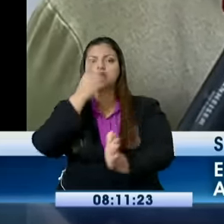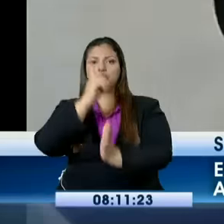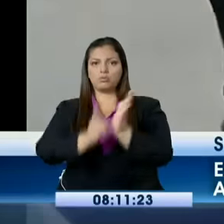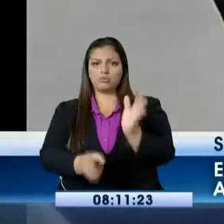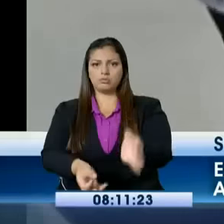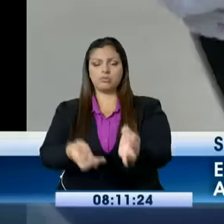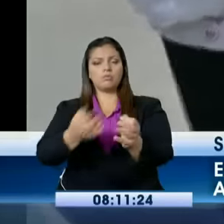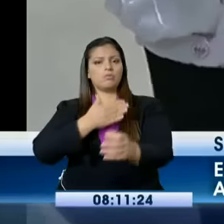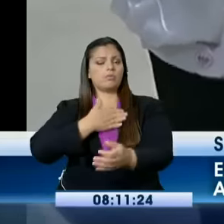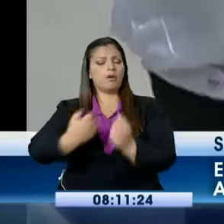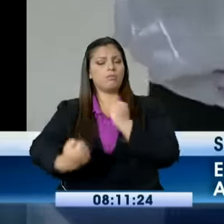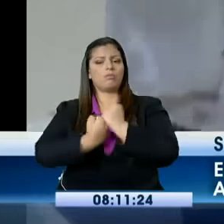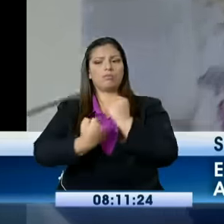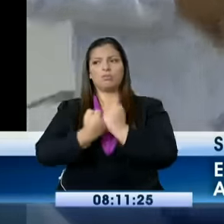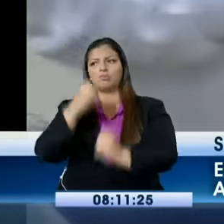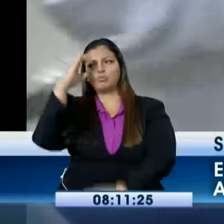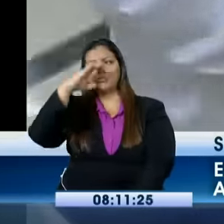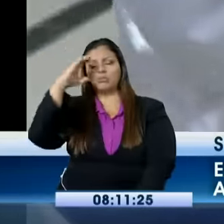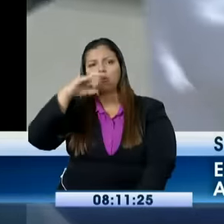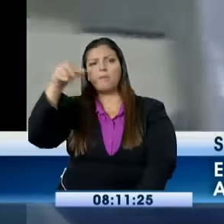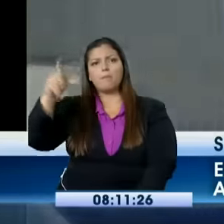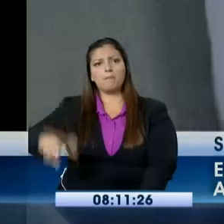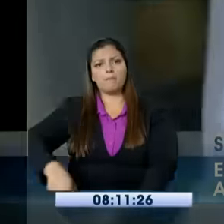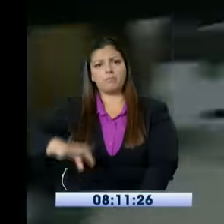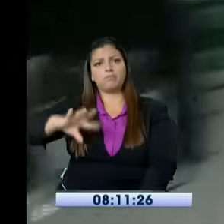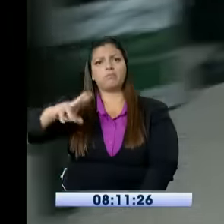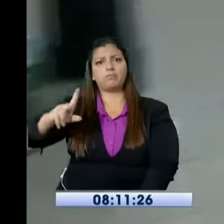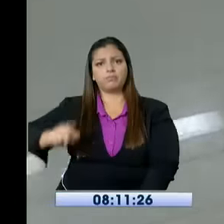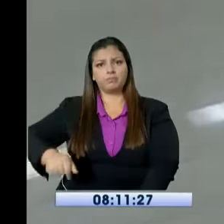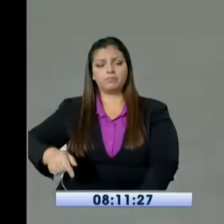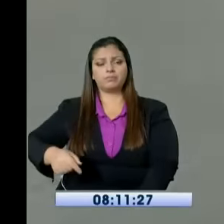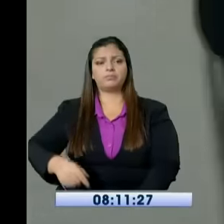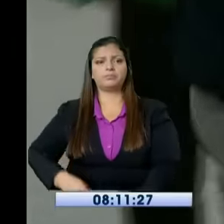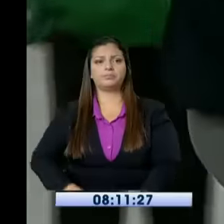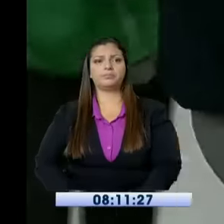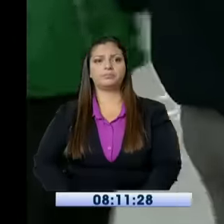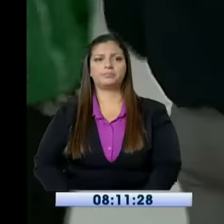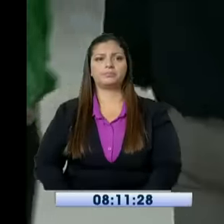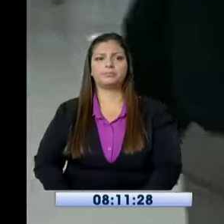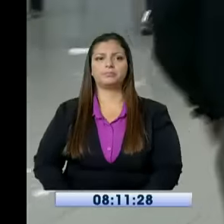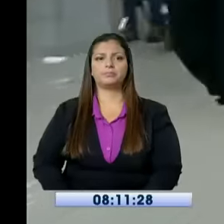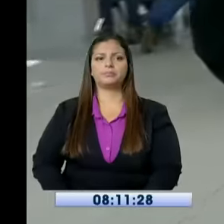agredió. Informó Jorge Salazar. No,